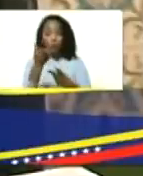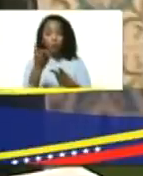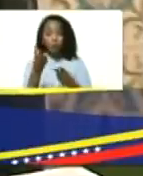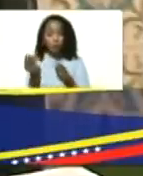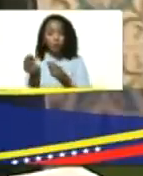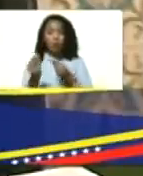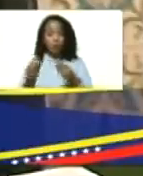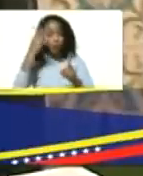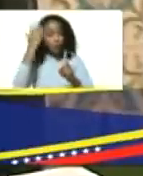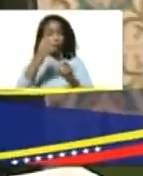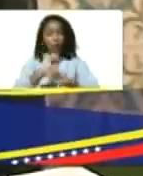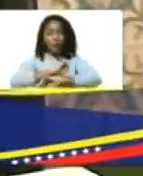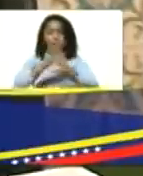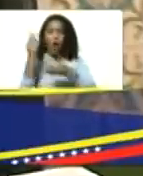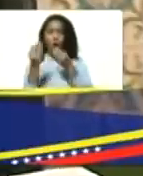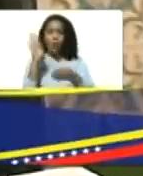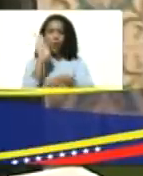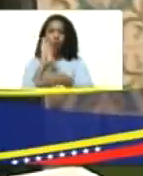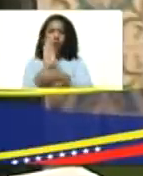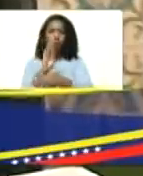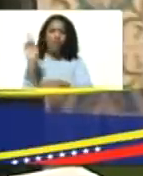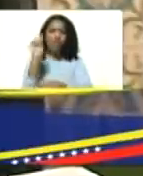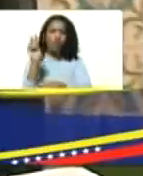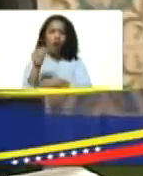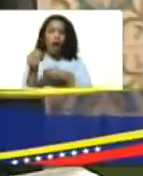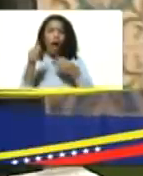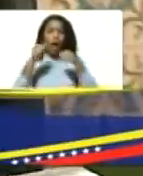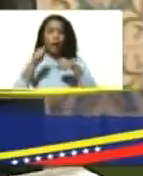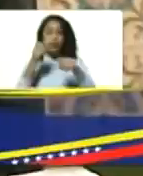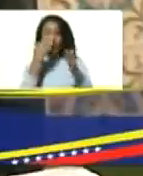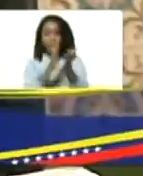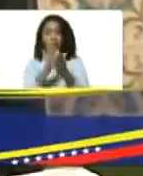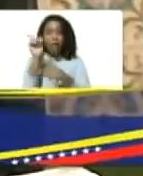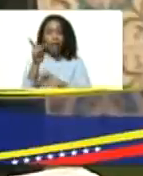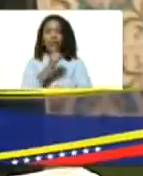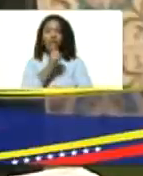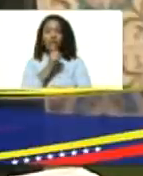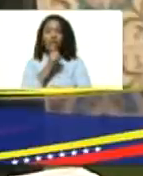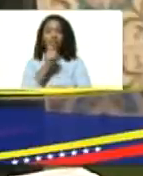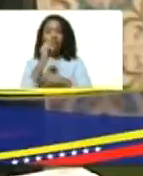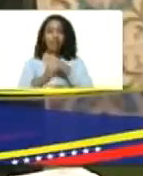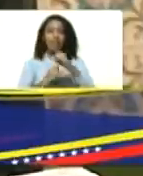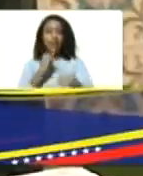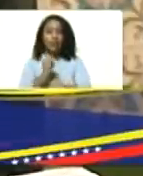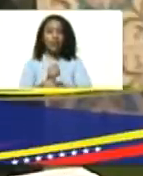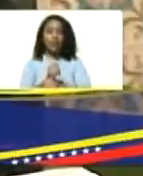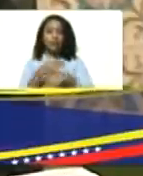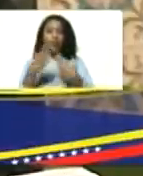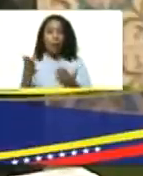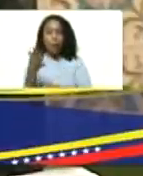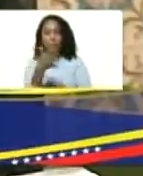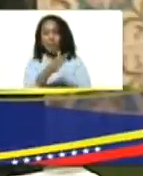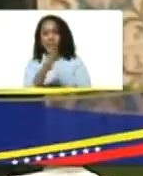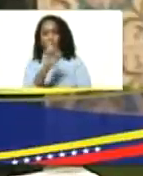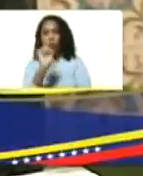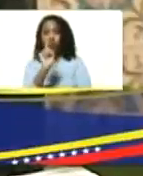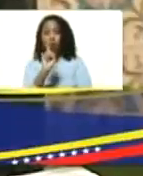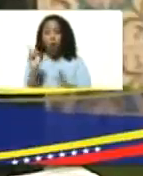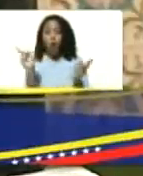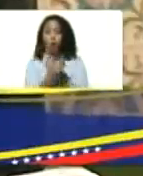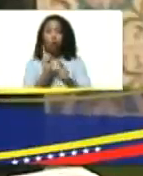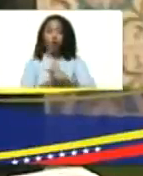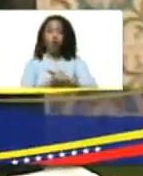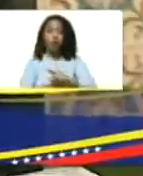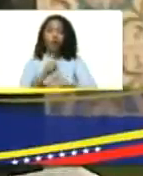muy clara de cómo proteger a venezuela frente a esta coyuntura internacional que pareciera que no es de corto tiempo